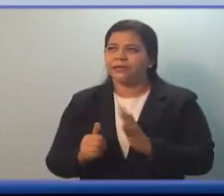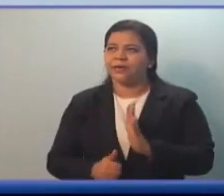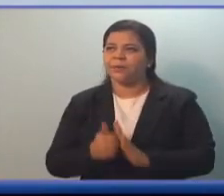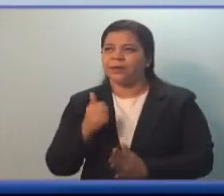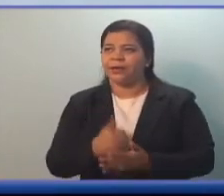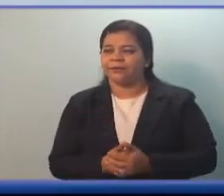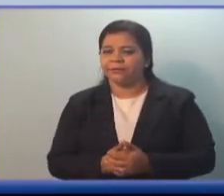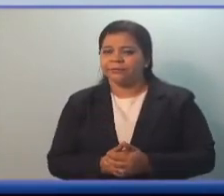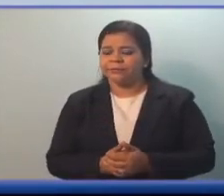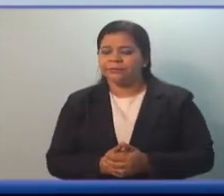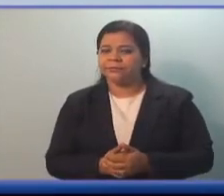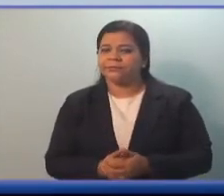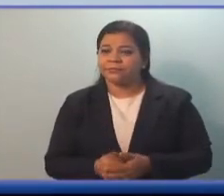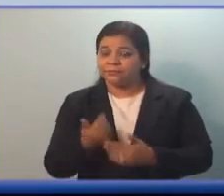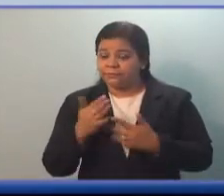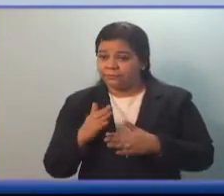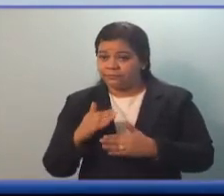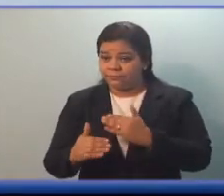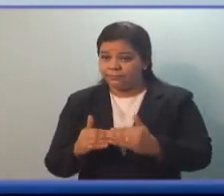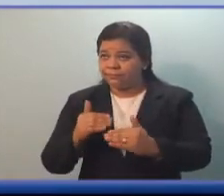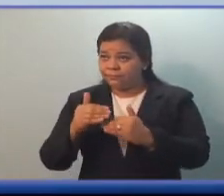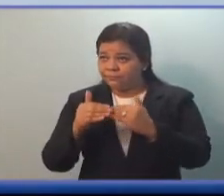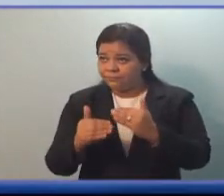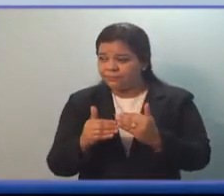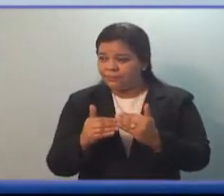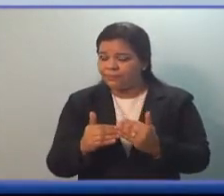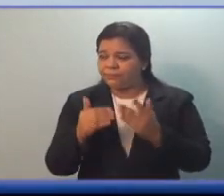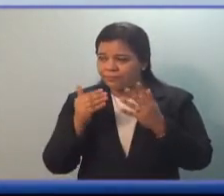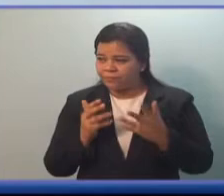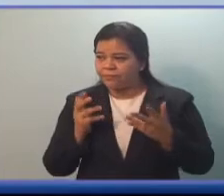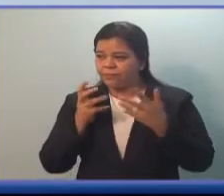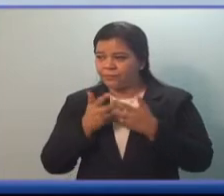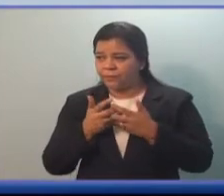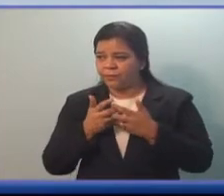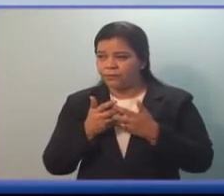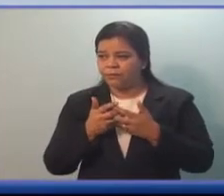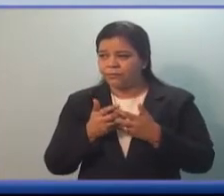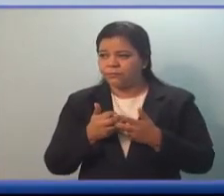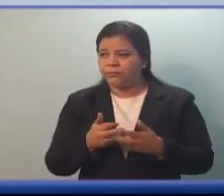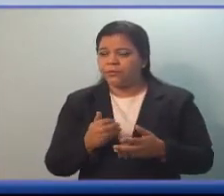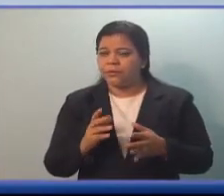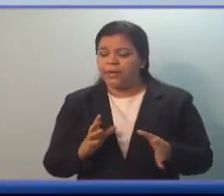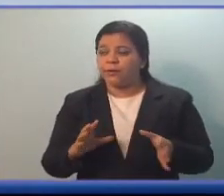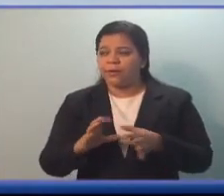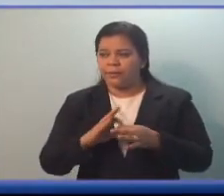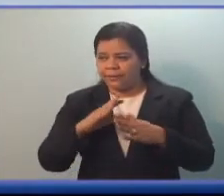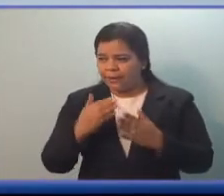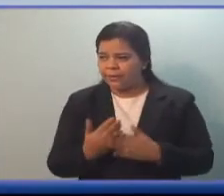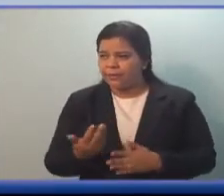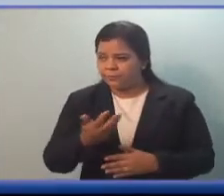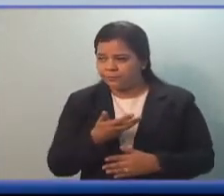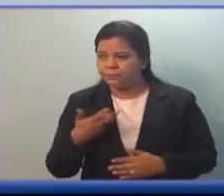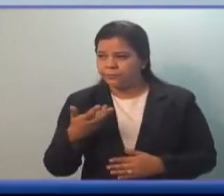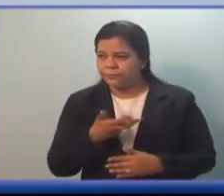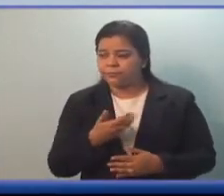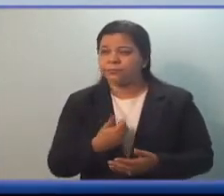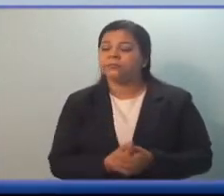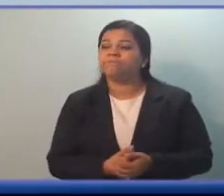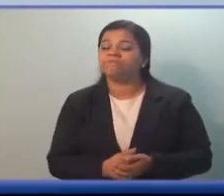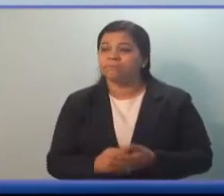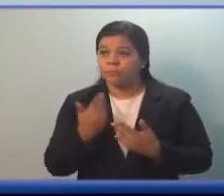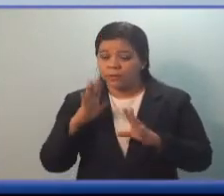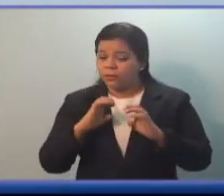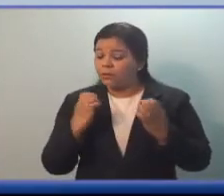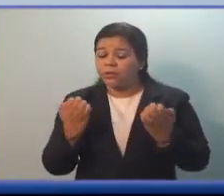con el Ministerio de Justicia y Seguridad y con la Dirección de Centros Penales para apoyar las audiencias virtuales. Hay un